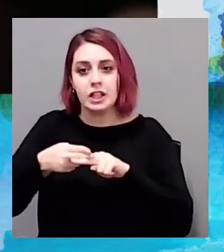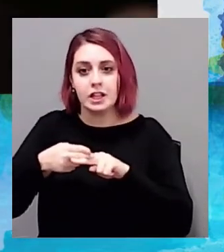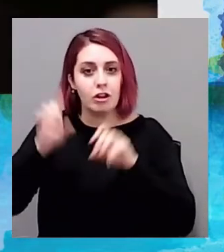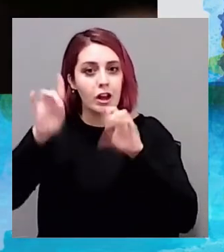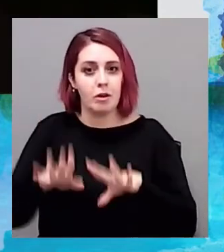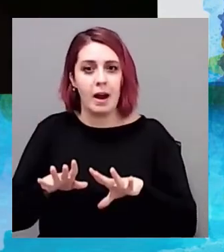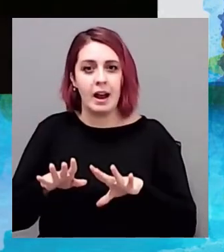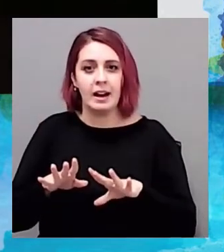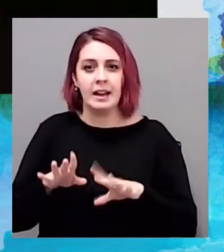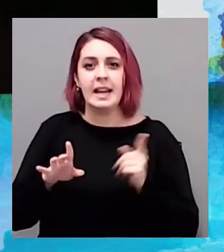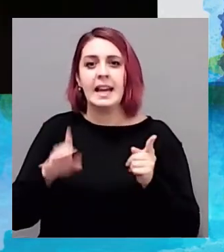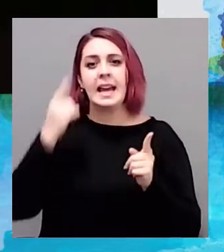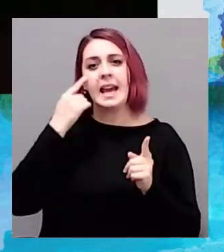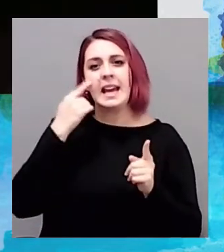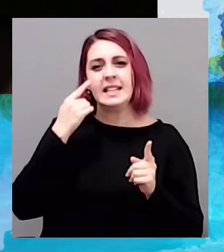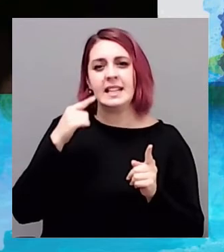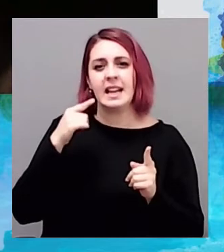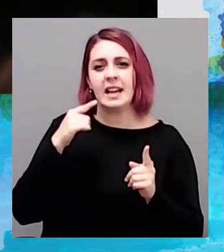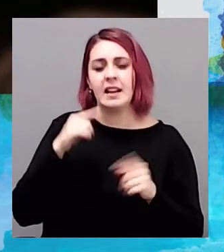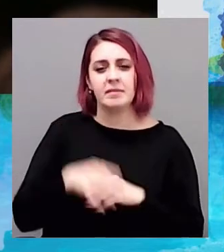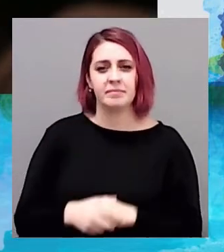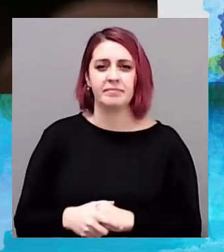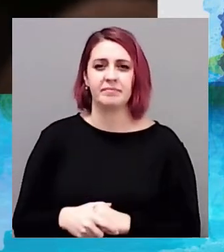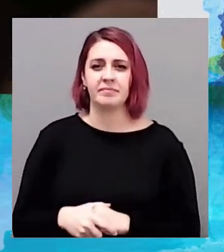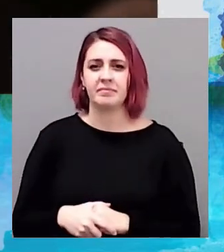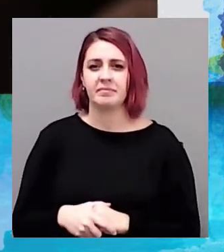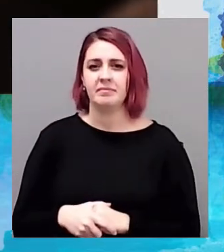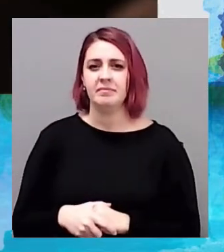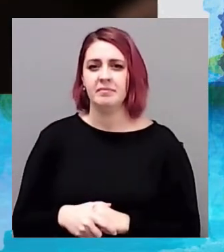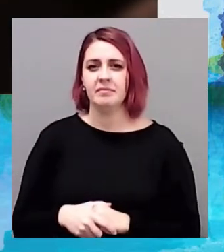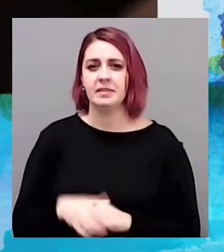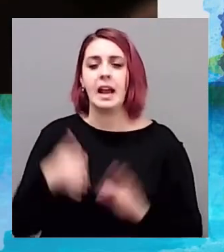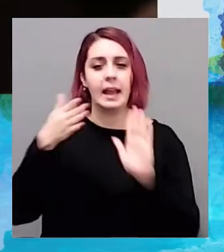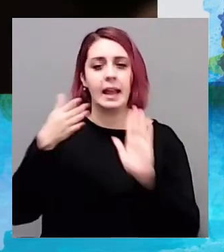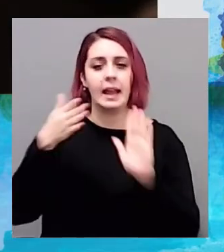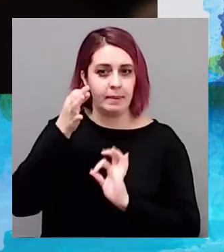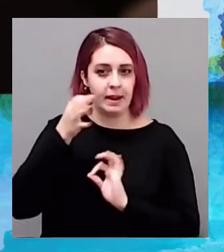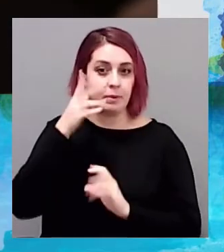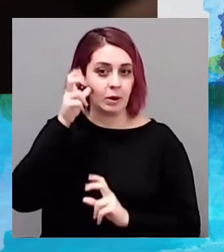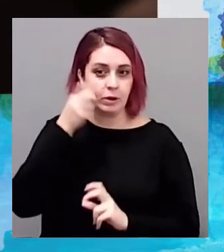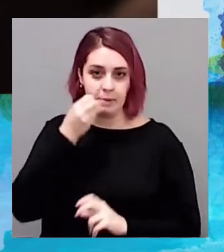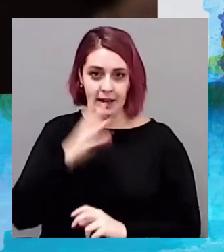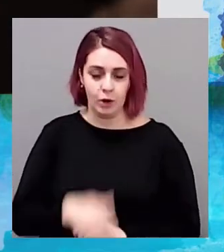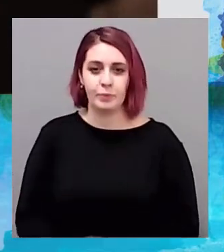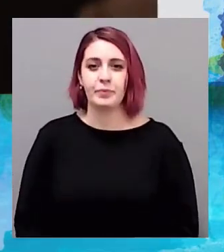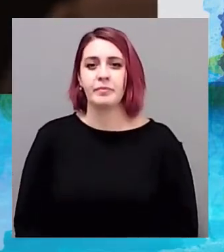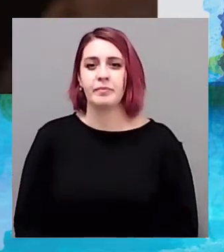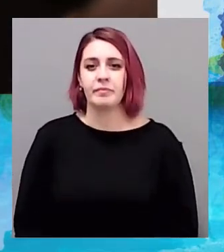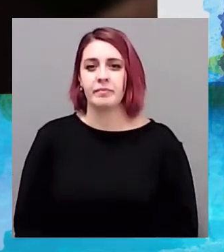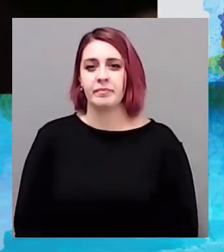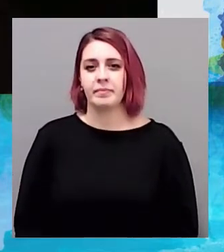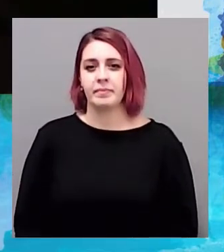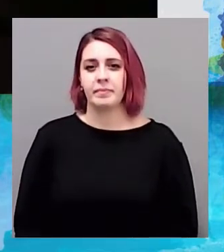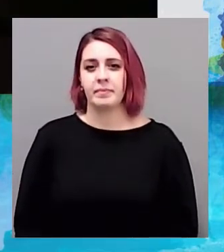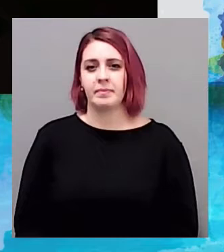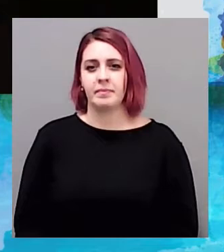es el bifaz, ¿ves? El que tiene 2 partes y ya tiene, mira, tiene sierra por los 2 lados. Sí, sí, verdad. Mira, la siguiente por aquí. Me parece que sí,